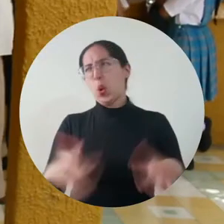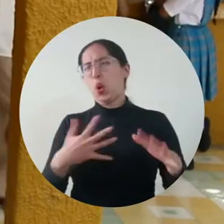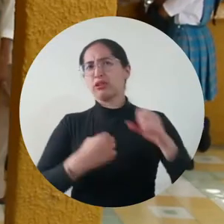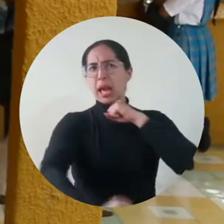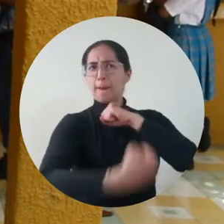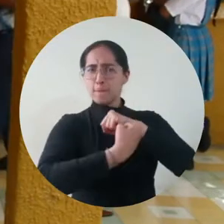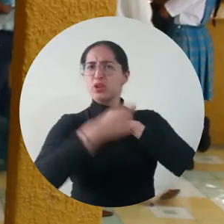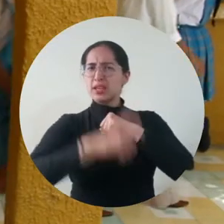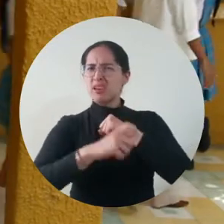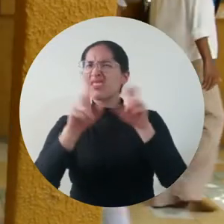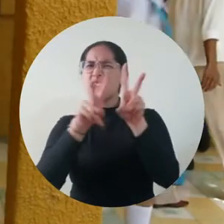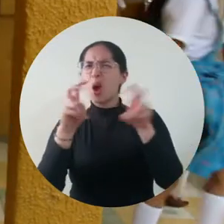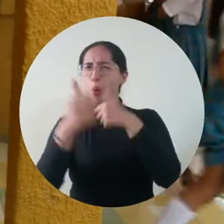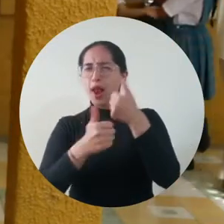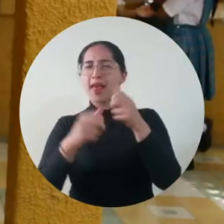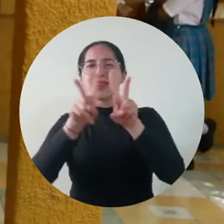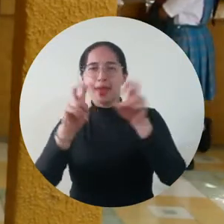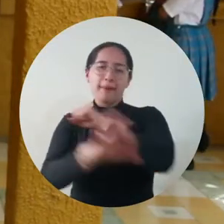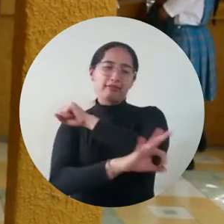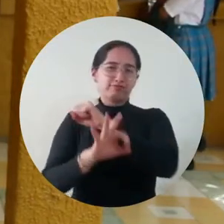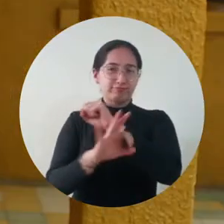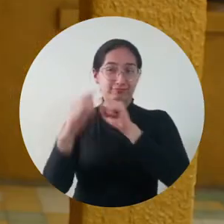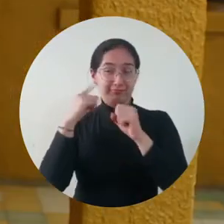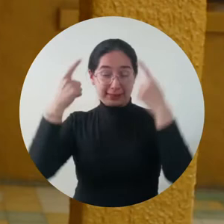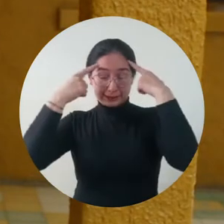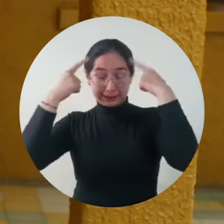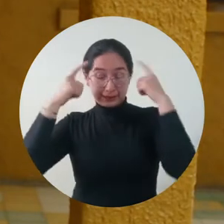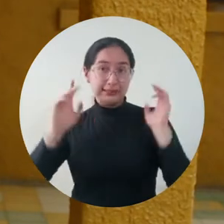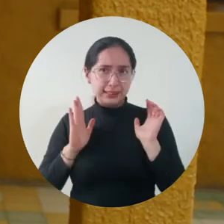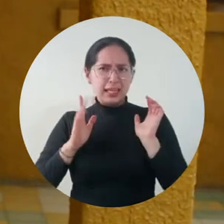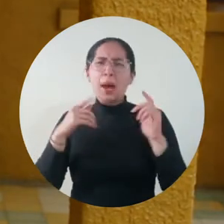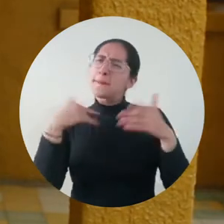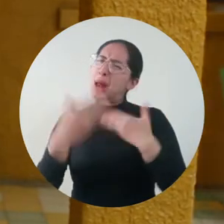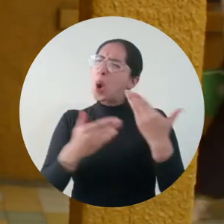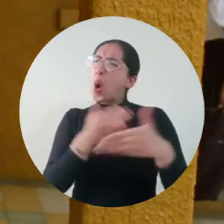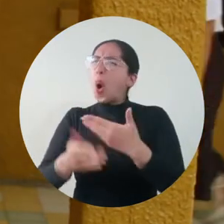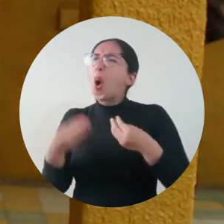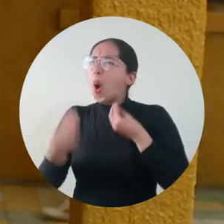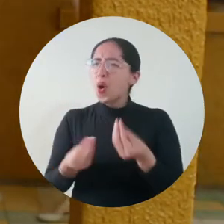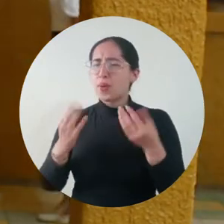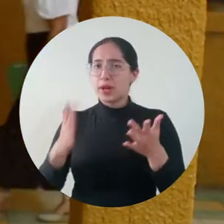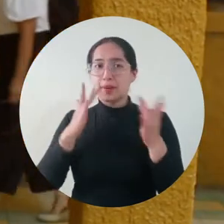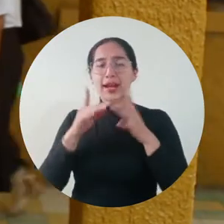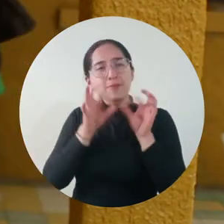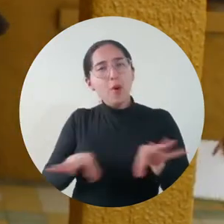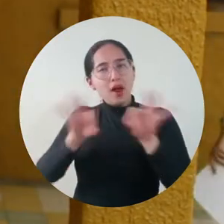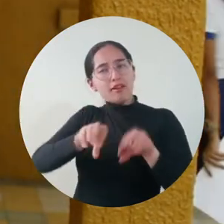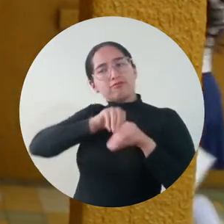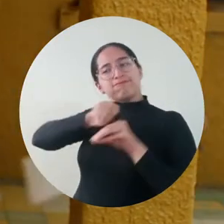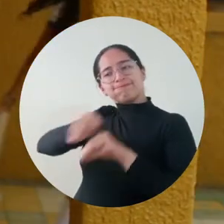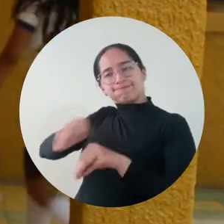Necesitábamos un apoyo grande en el apoyo psicológico. Identificamos que lo primero que había que hacer era